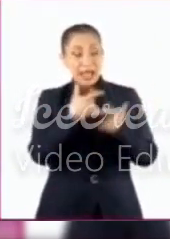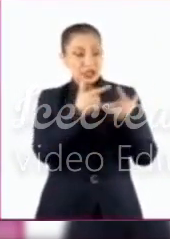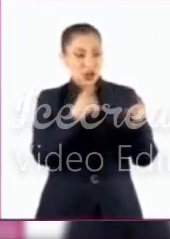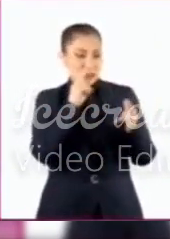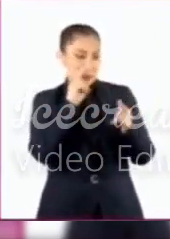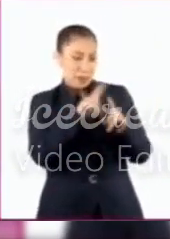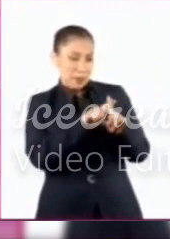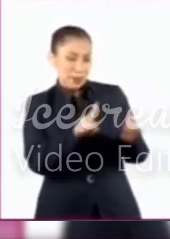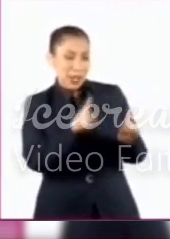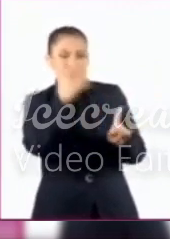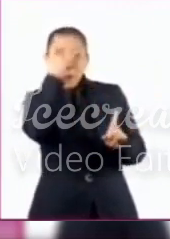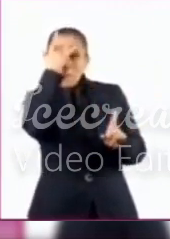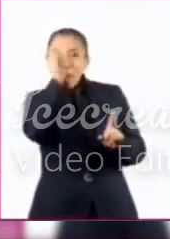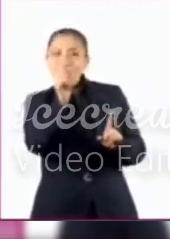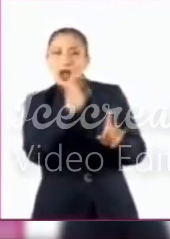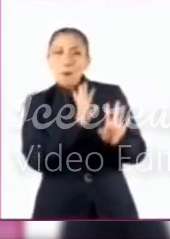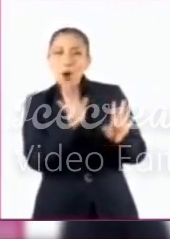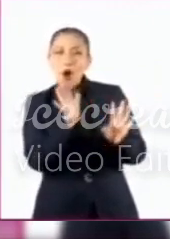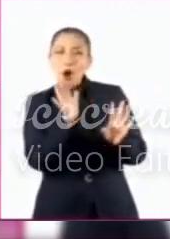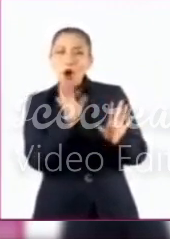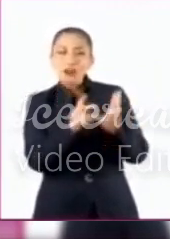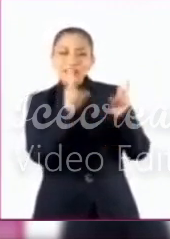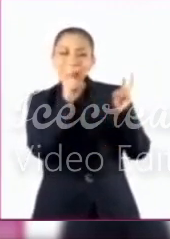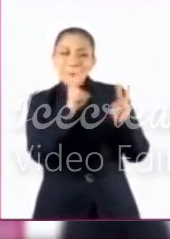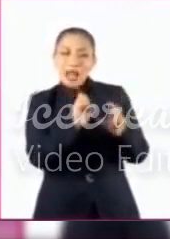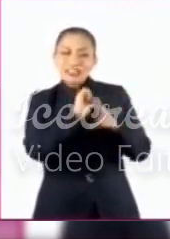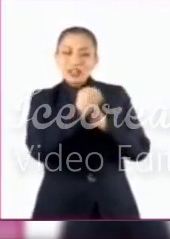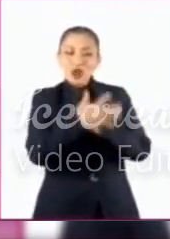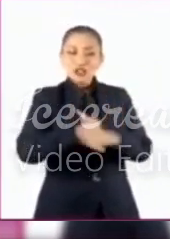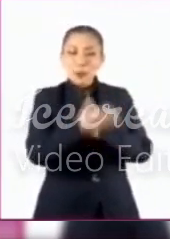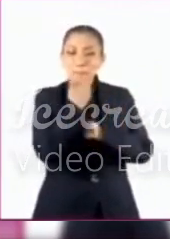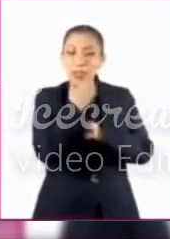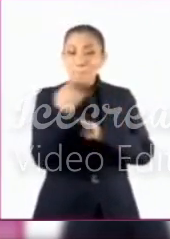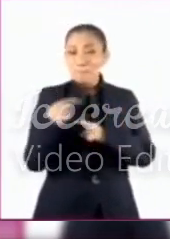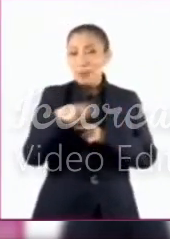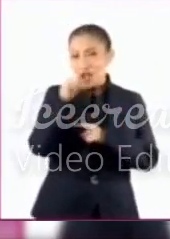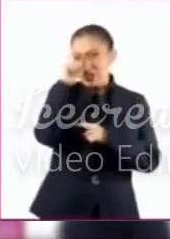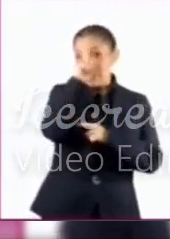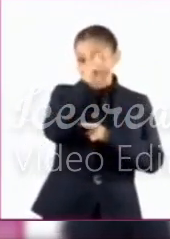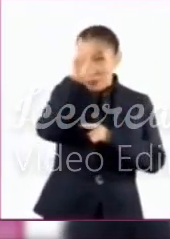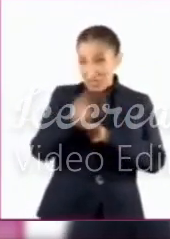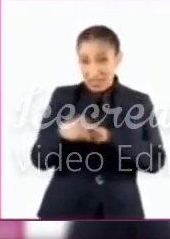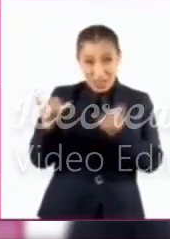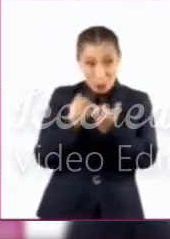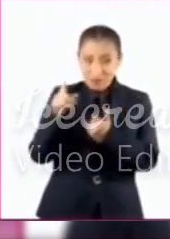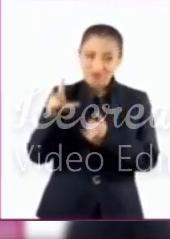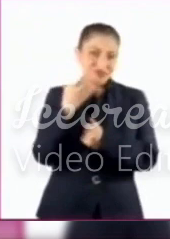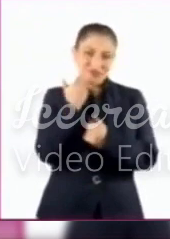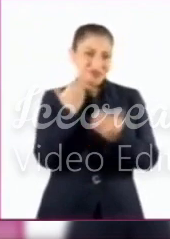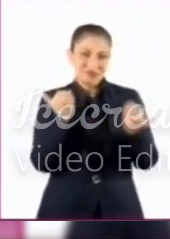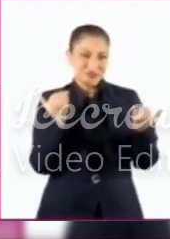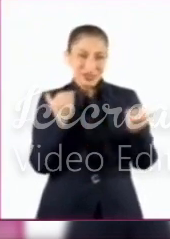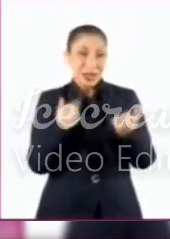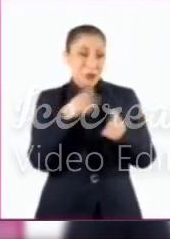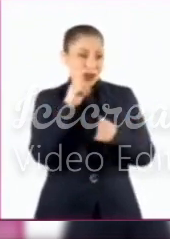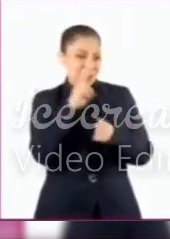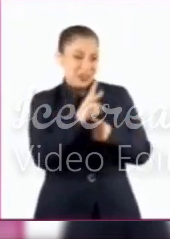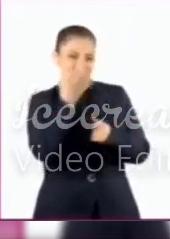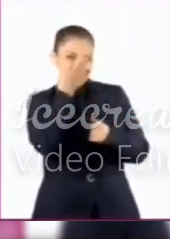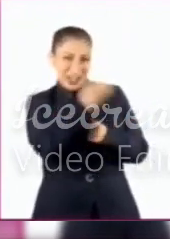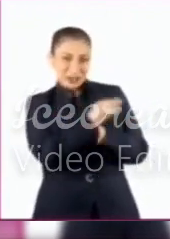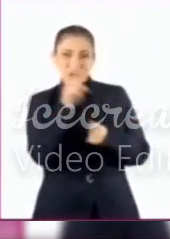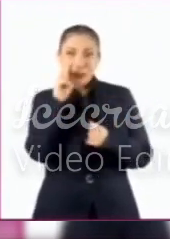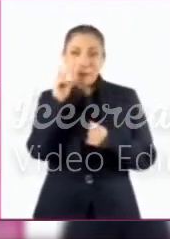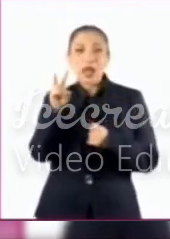que se distinguen por la magia y elementos utópicos, situaciones ideales pero difícilmente reales, pues lo que puede ser irreal